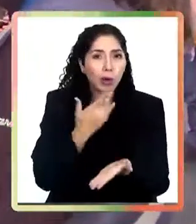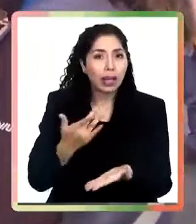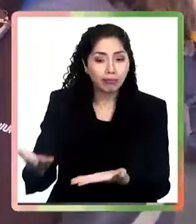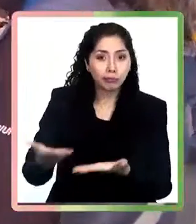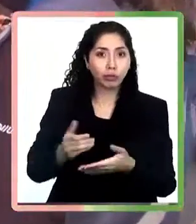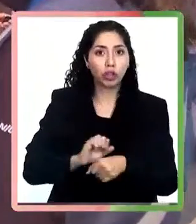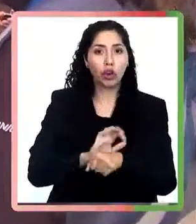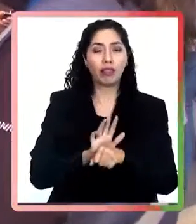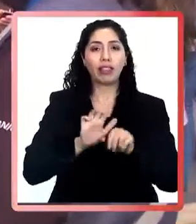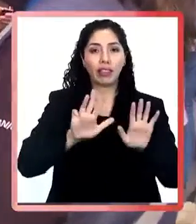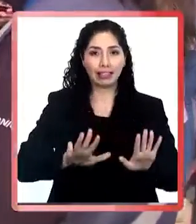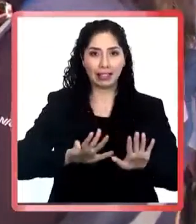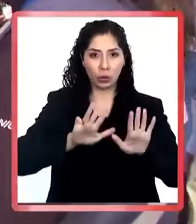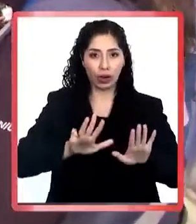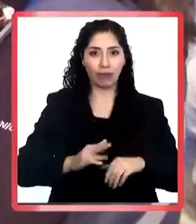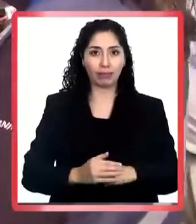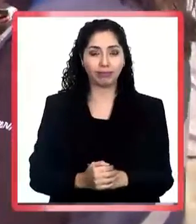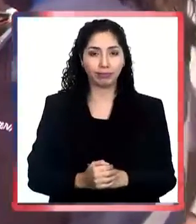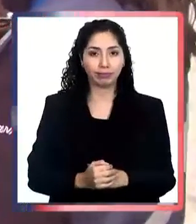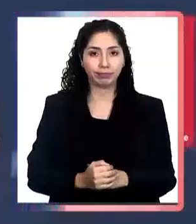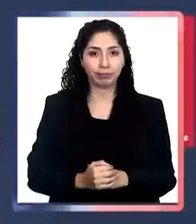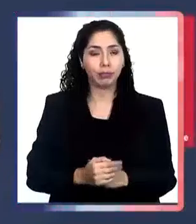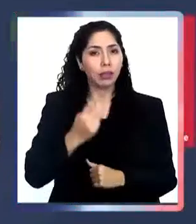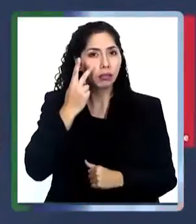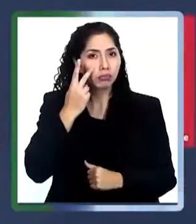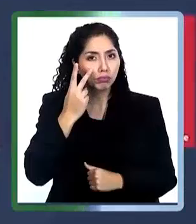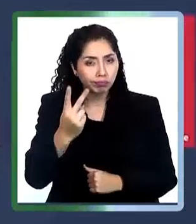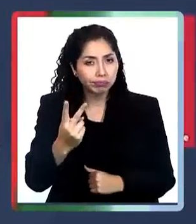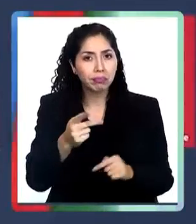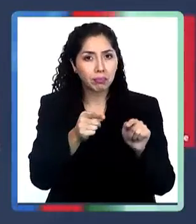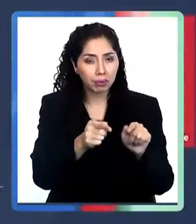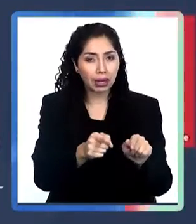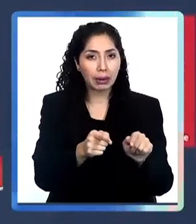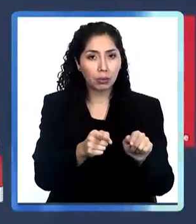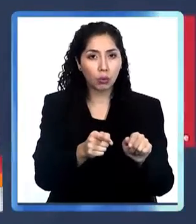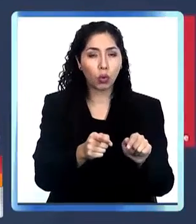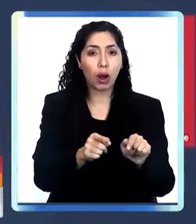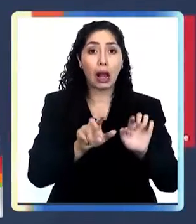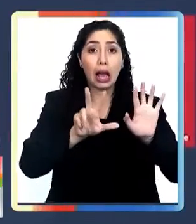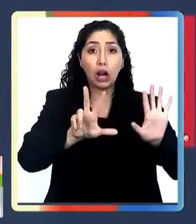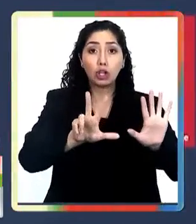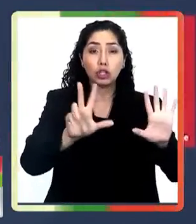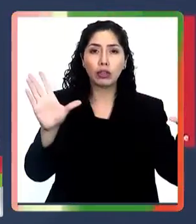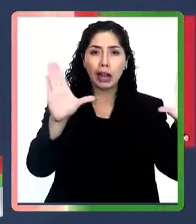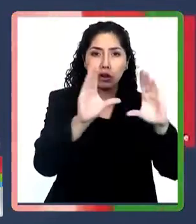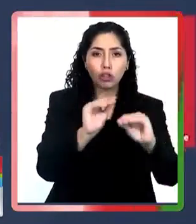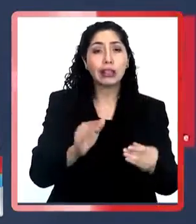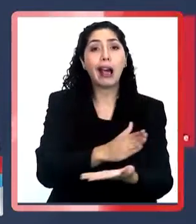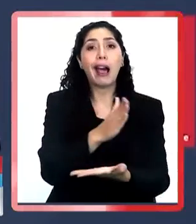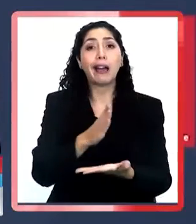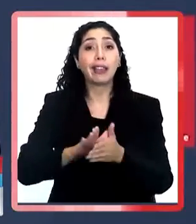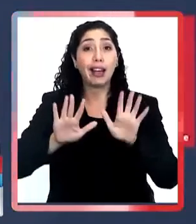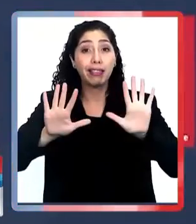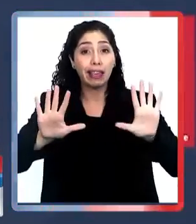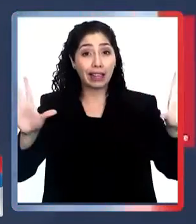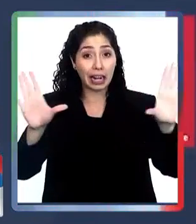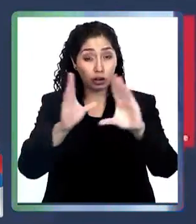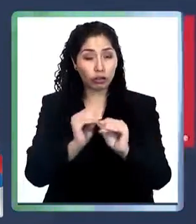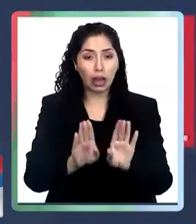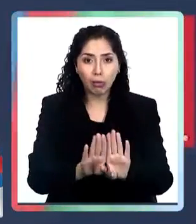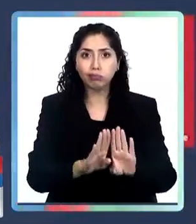por covite 19 hemos visto aperturas posterior a las 8 de la noche hasta las diez de la noche